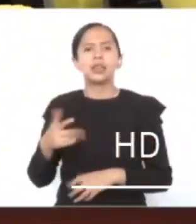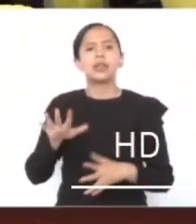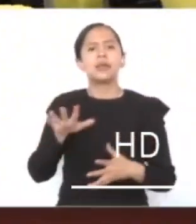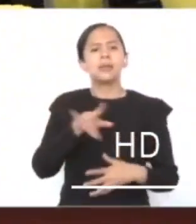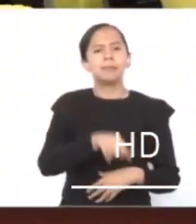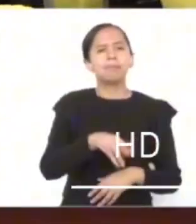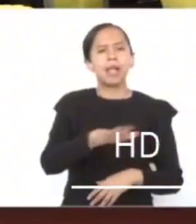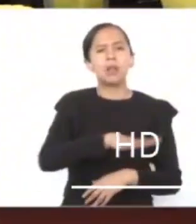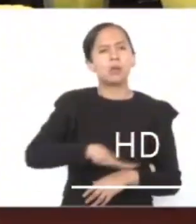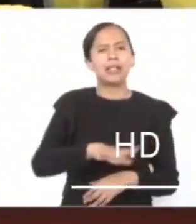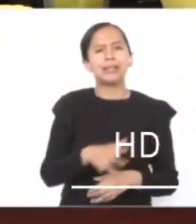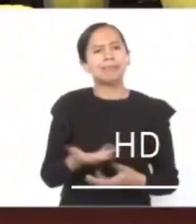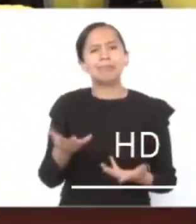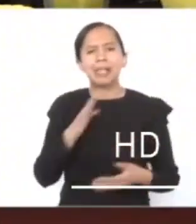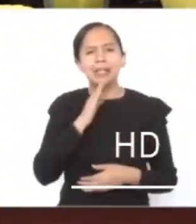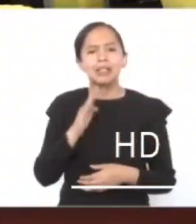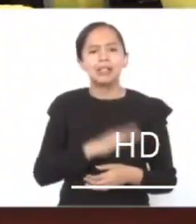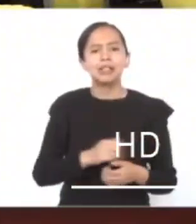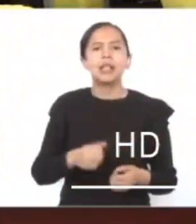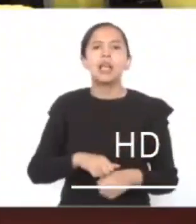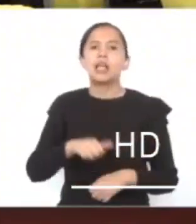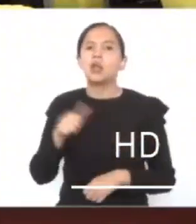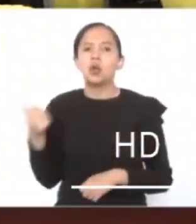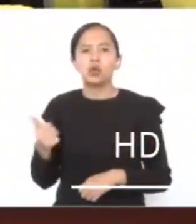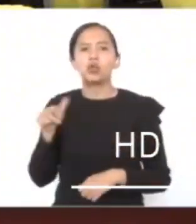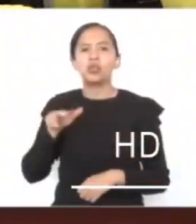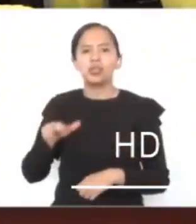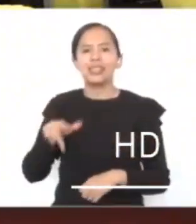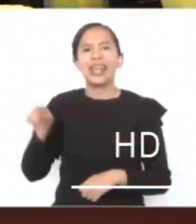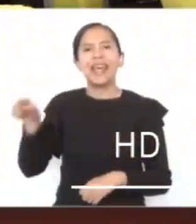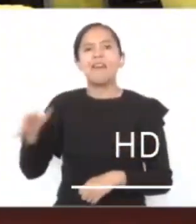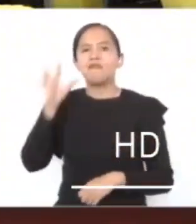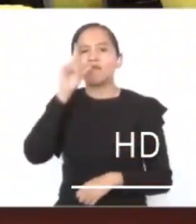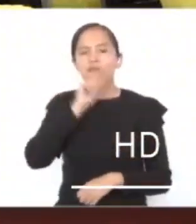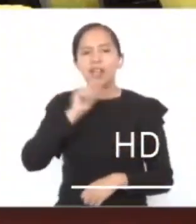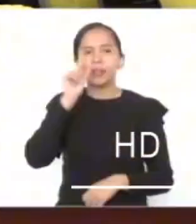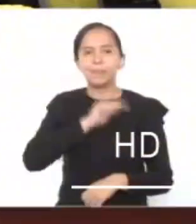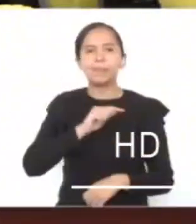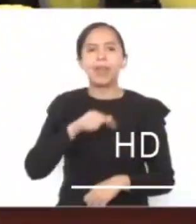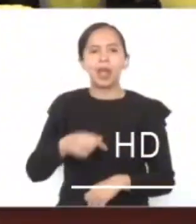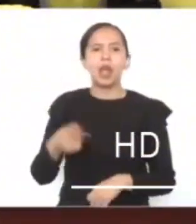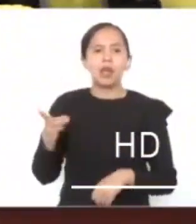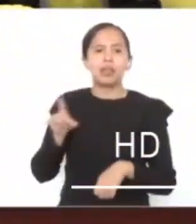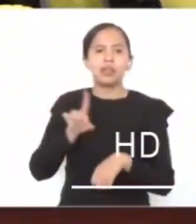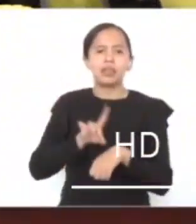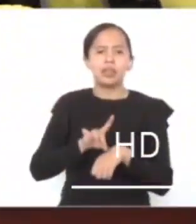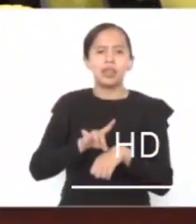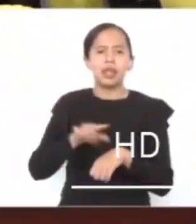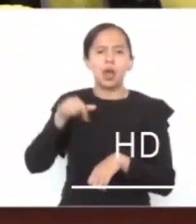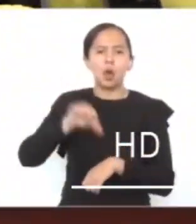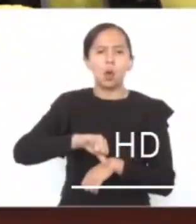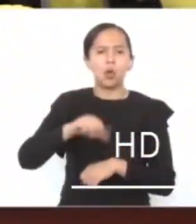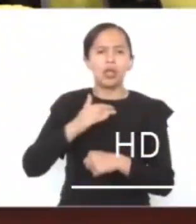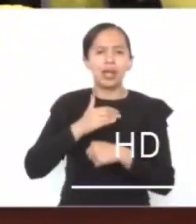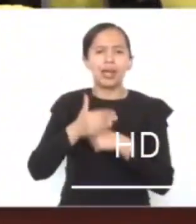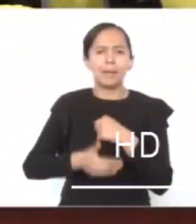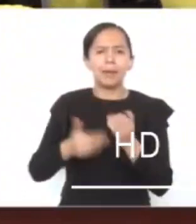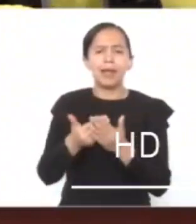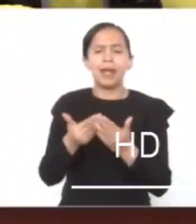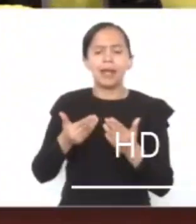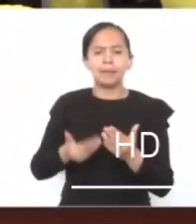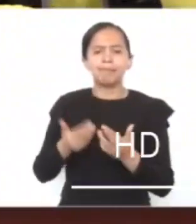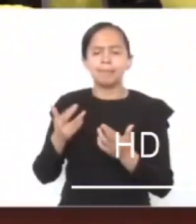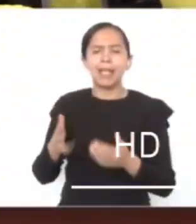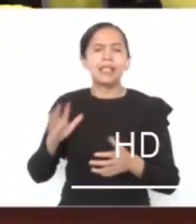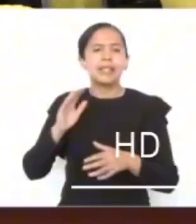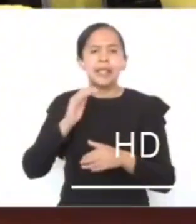y 78 que en este momento están clasificados como por falla en enlace. Durante el día caerán en alguna de las categorías una vez que la